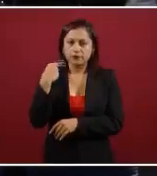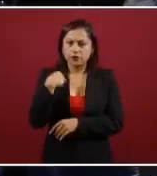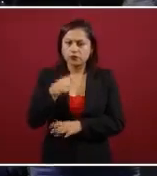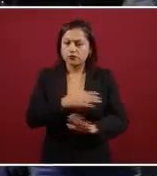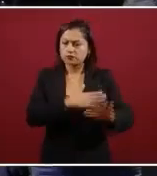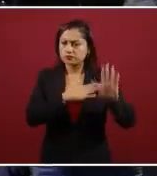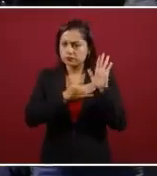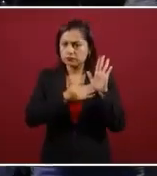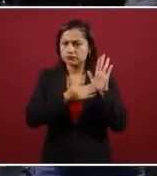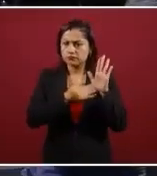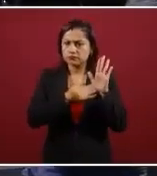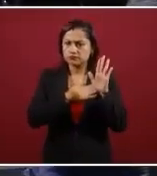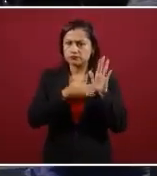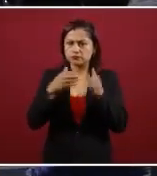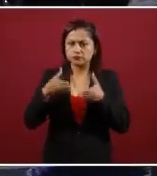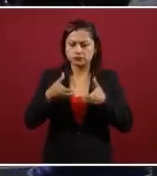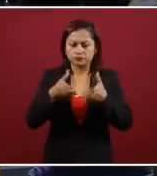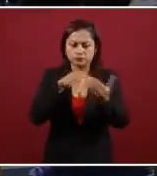a terminar,